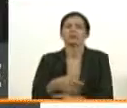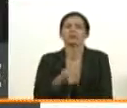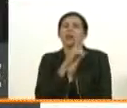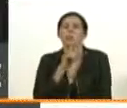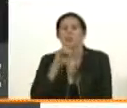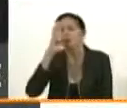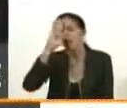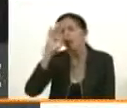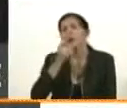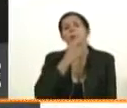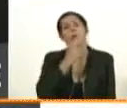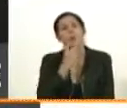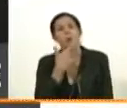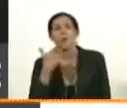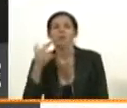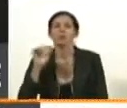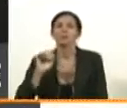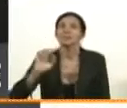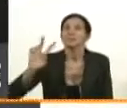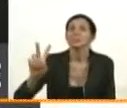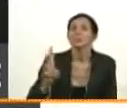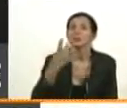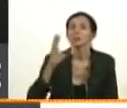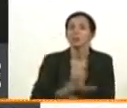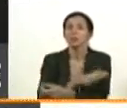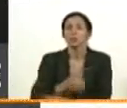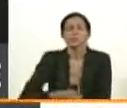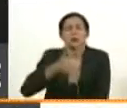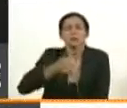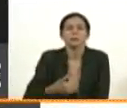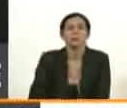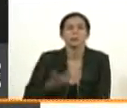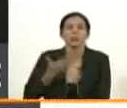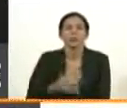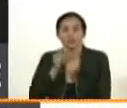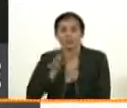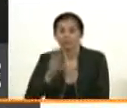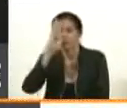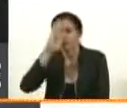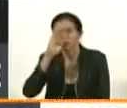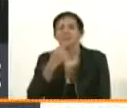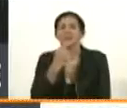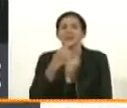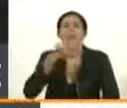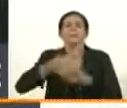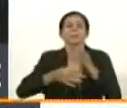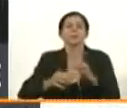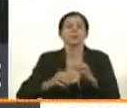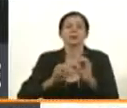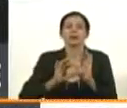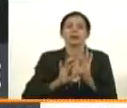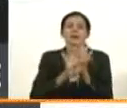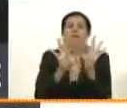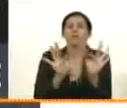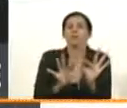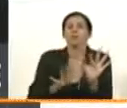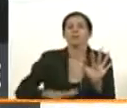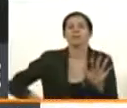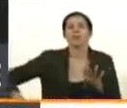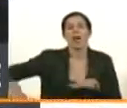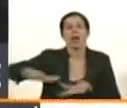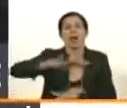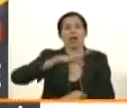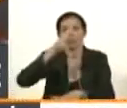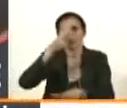Barinas, tema declarado segundo himno de la entidad y que describe el horizonte llanero como una demostración de su admiración por